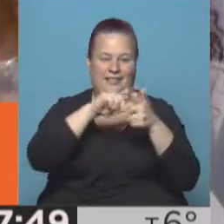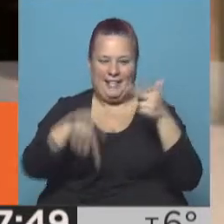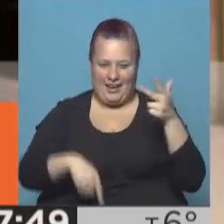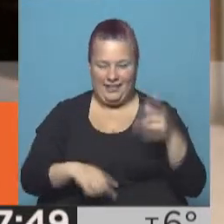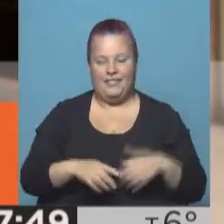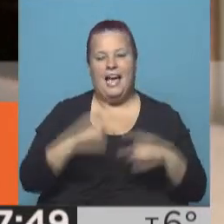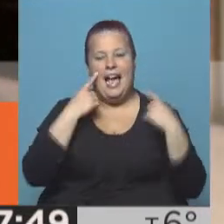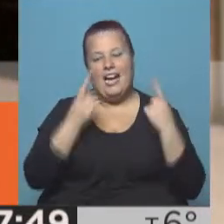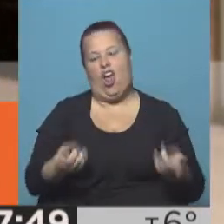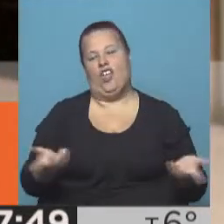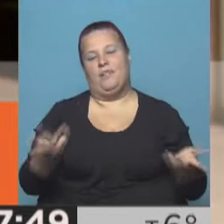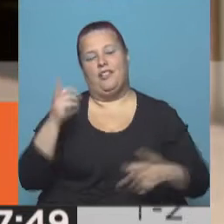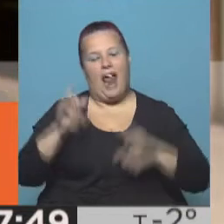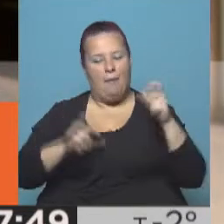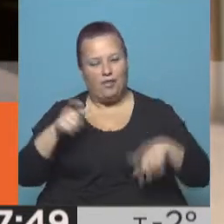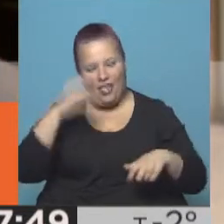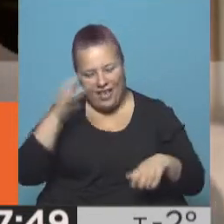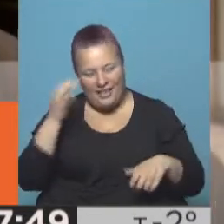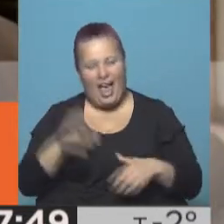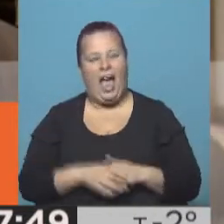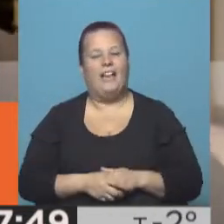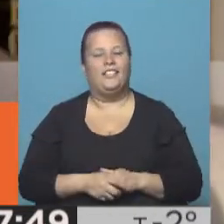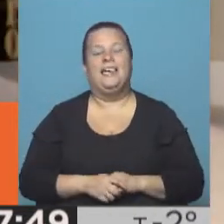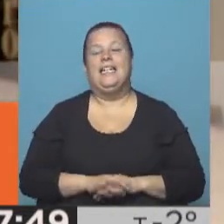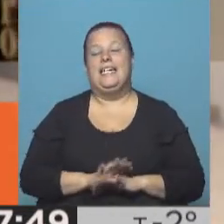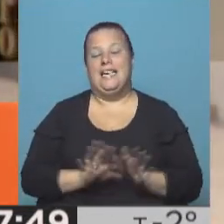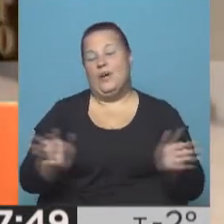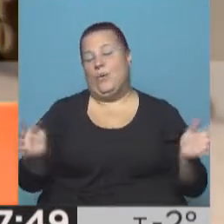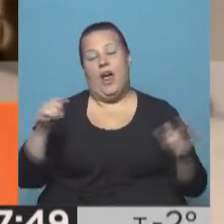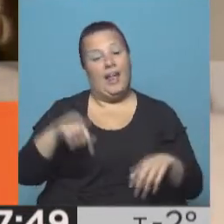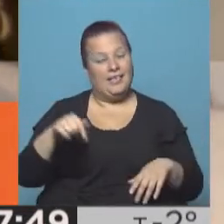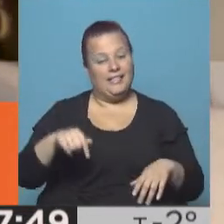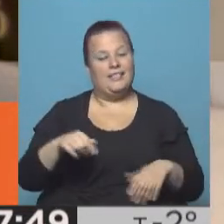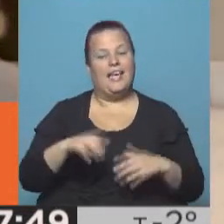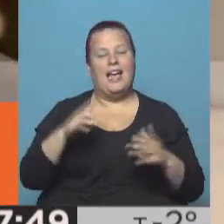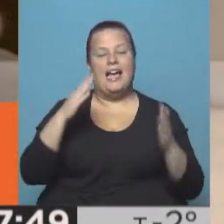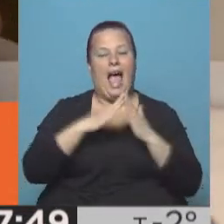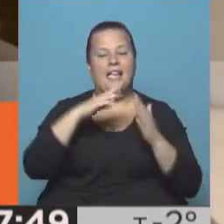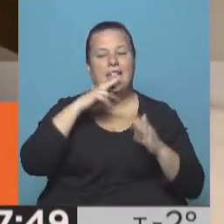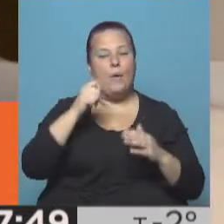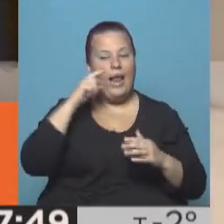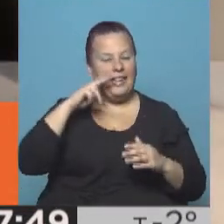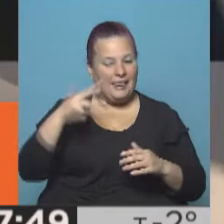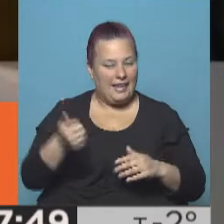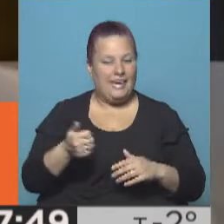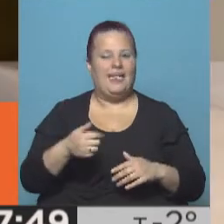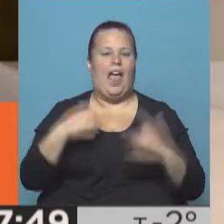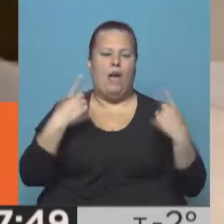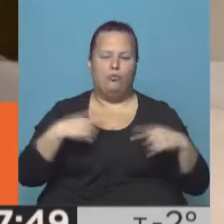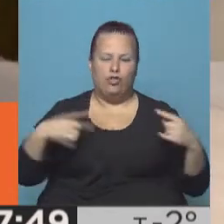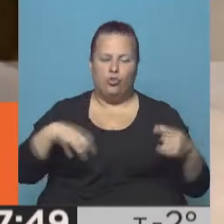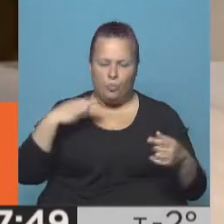un reconocimiento de la gente de teatro y bueno, en este caso con Casa Valentina, que tenemos